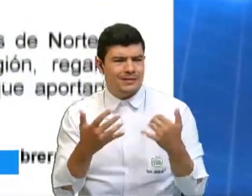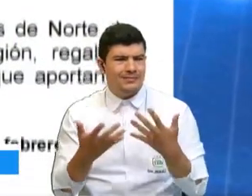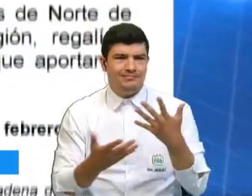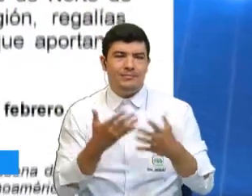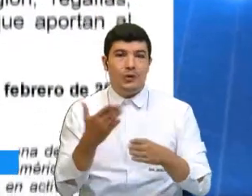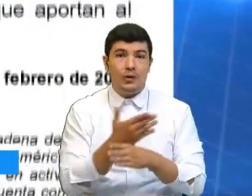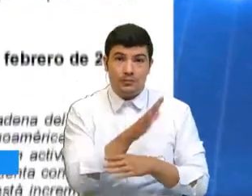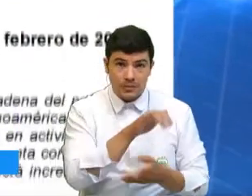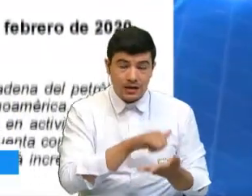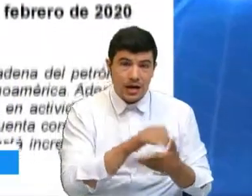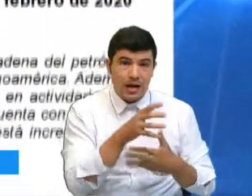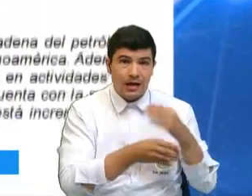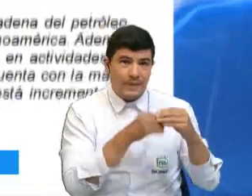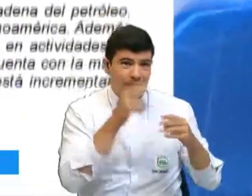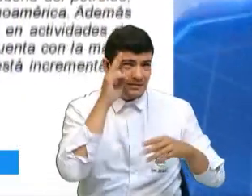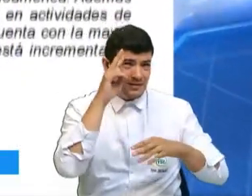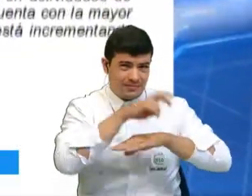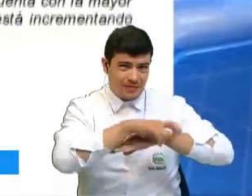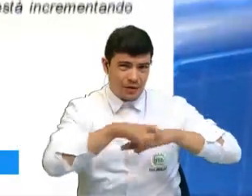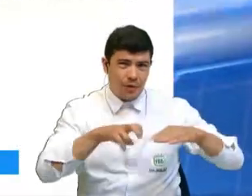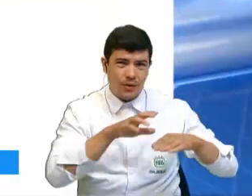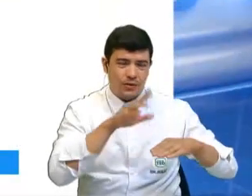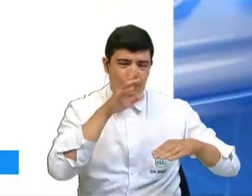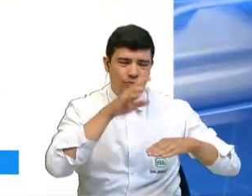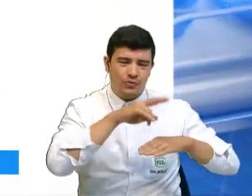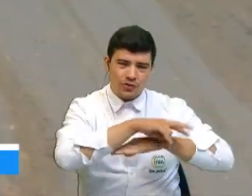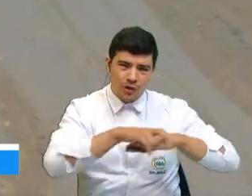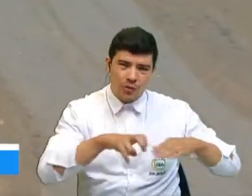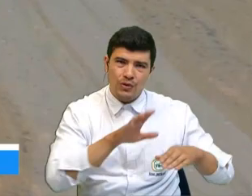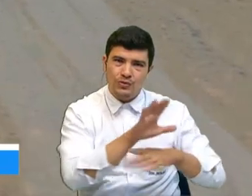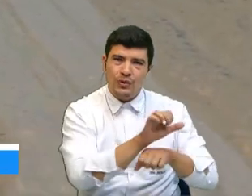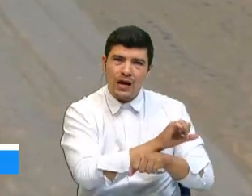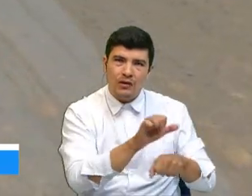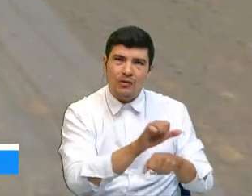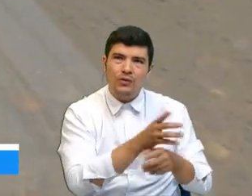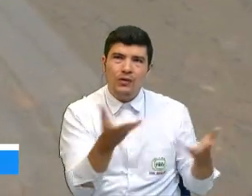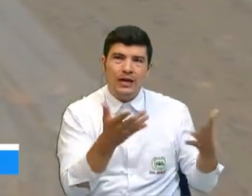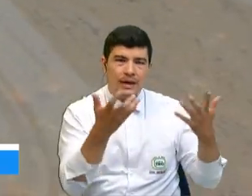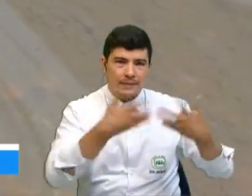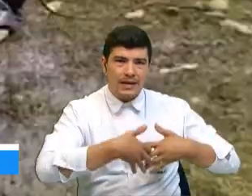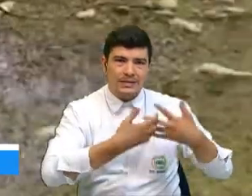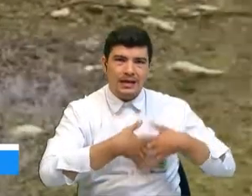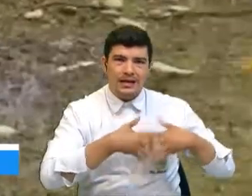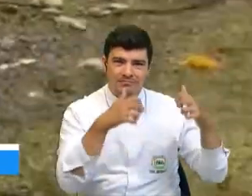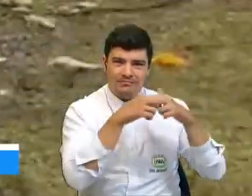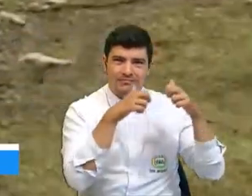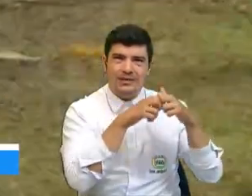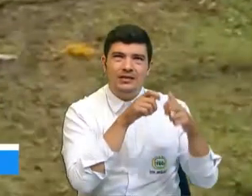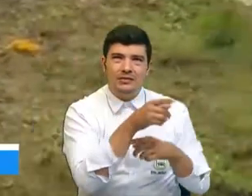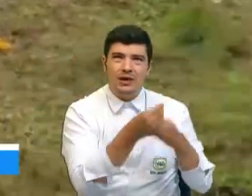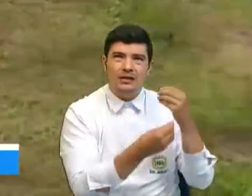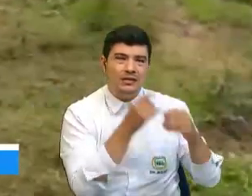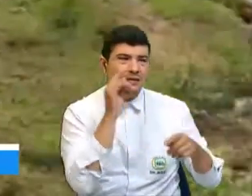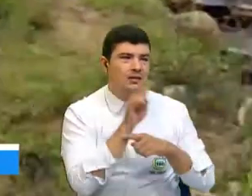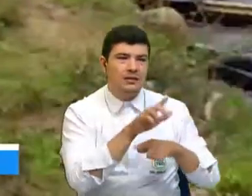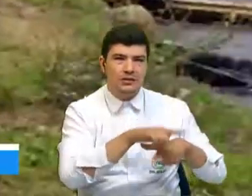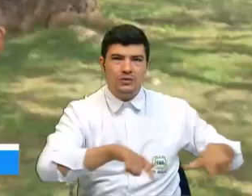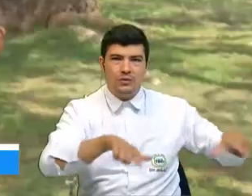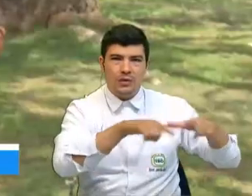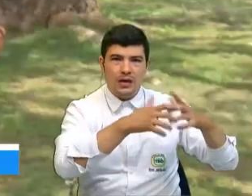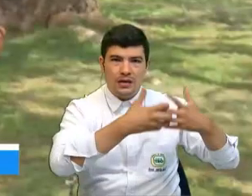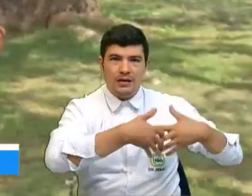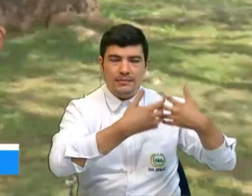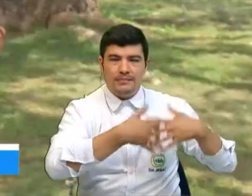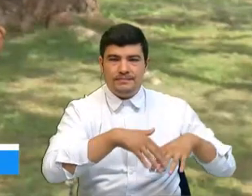retención de un trabajador y el hurto de un vehículo tipo camioneta en la vereda El Líbano, zona rural del municipio de Tibú, mientras que los operarios realizaban inspección a un pozo de